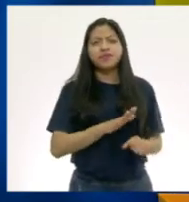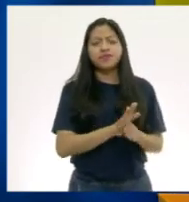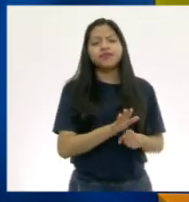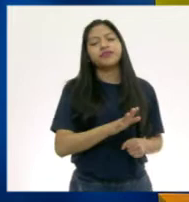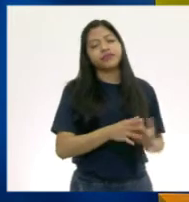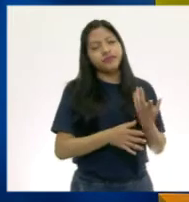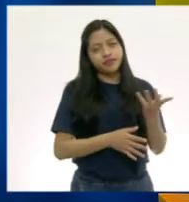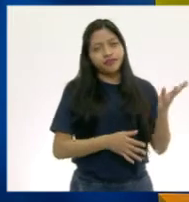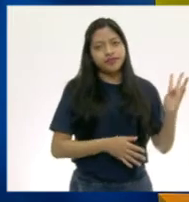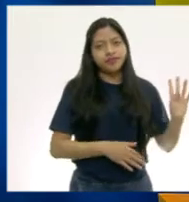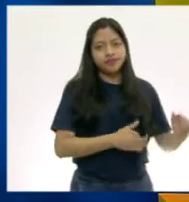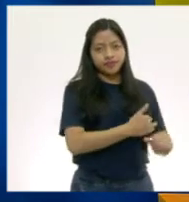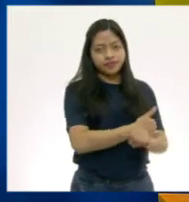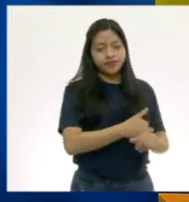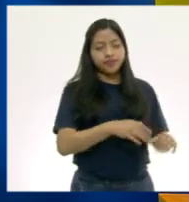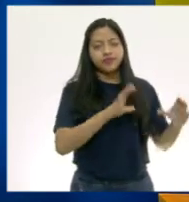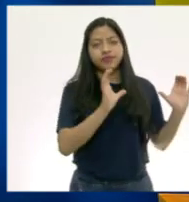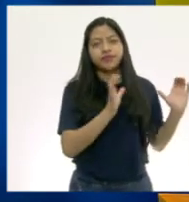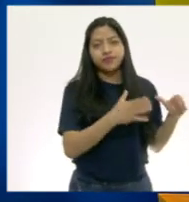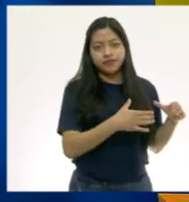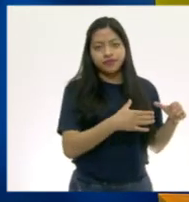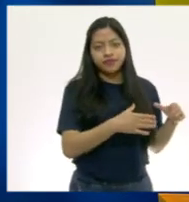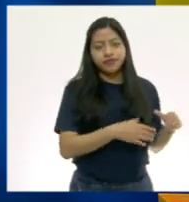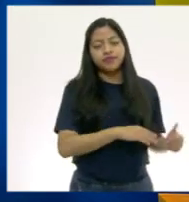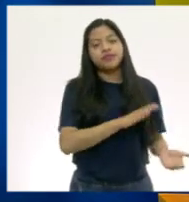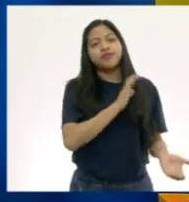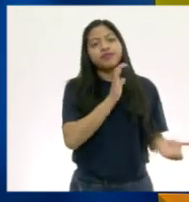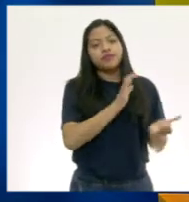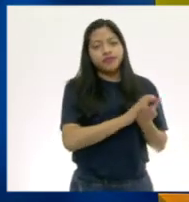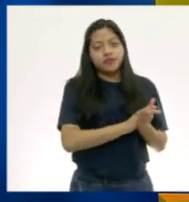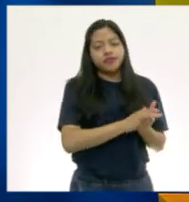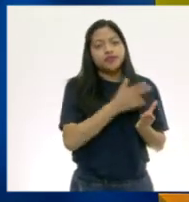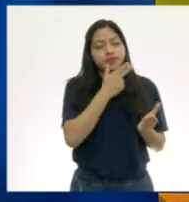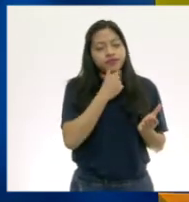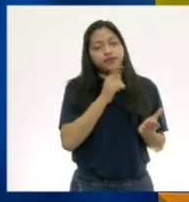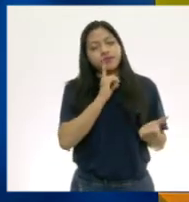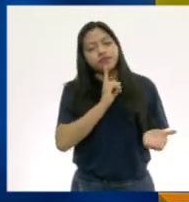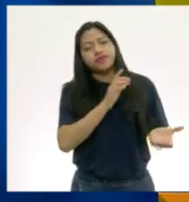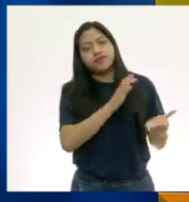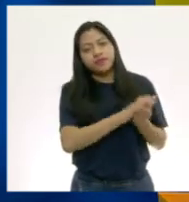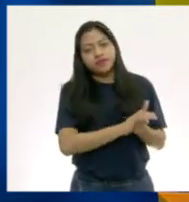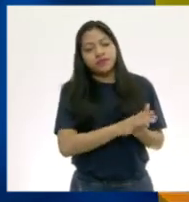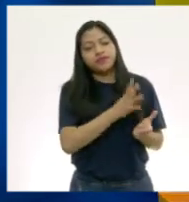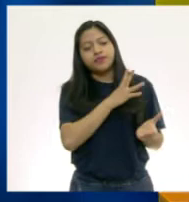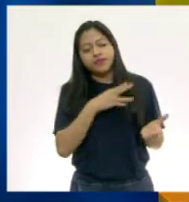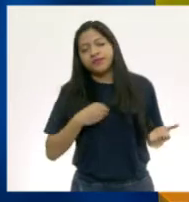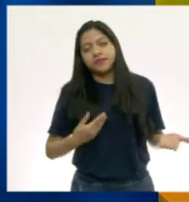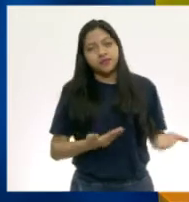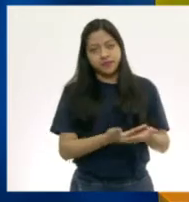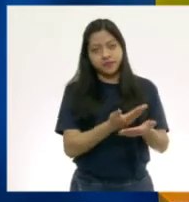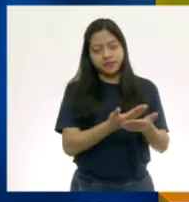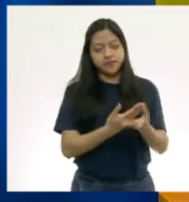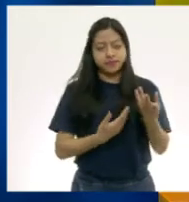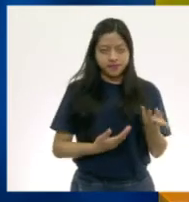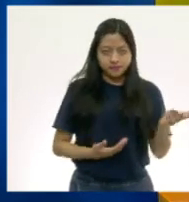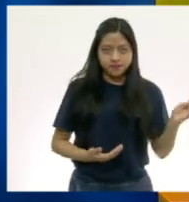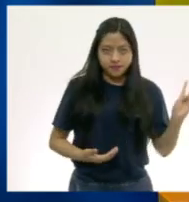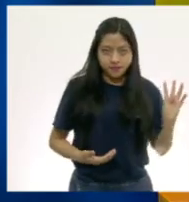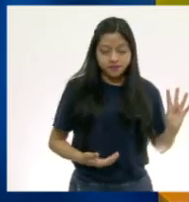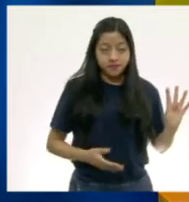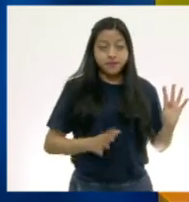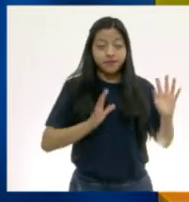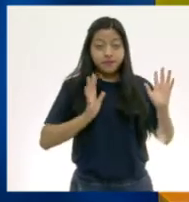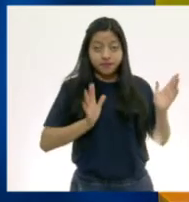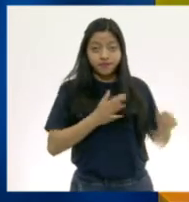familia nuclear, es decir, el marido, la mujer, a los que se añadían los hijos que pudieran tener. Sobre esta